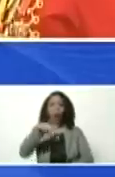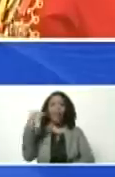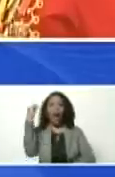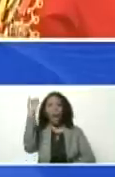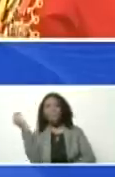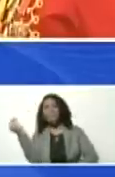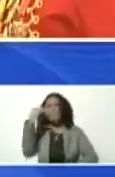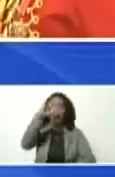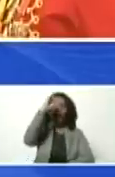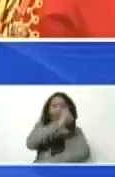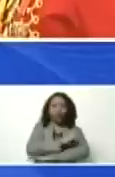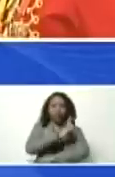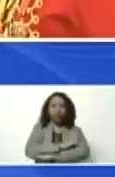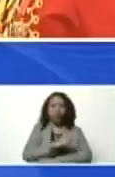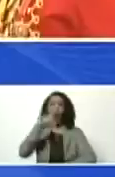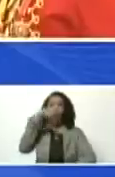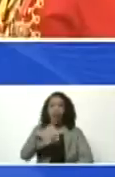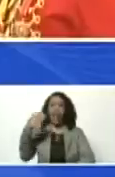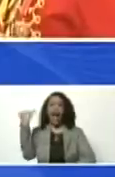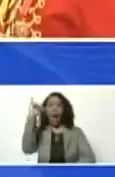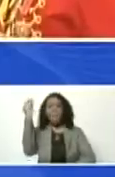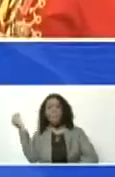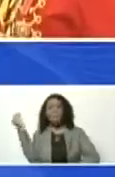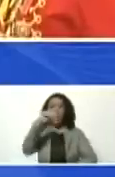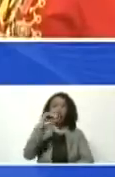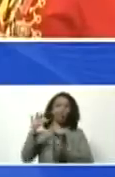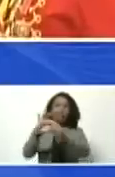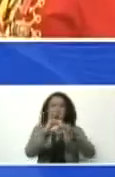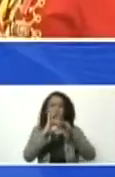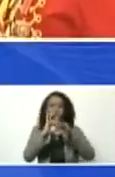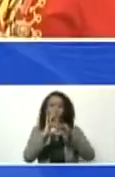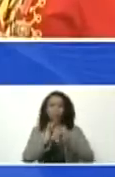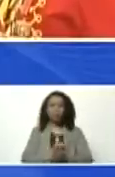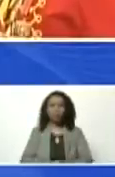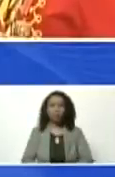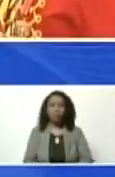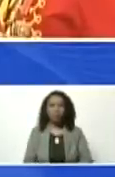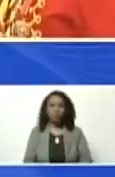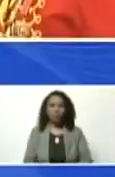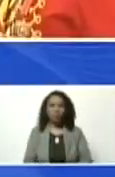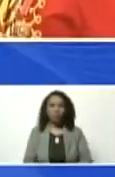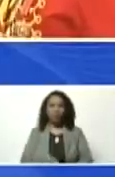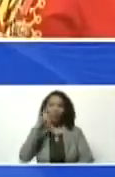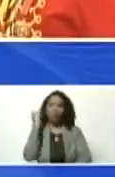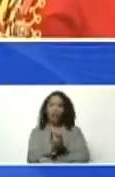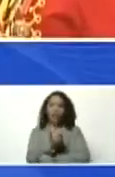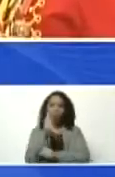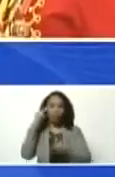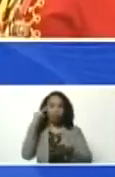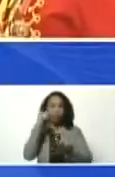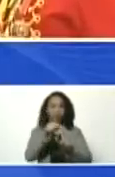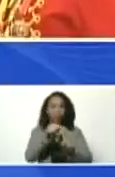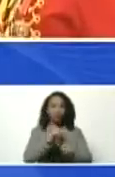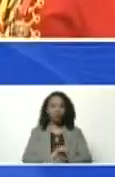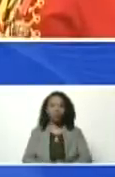tenemos más disciplina, hoy tenemos más unión. Y debemos apuntar